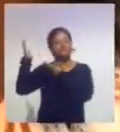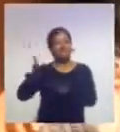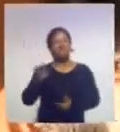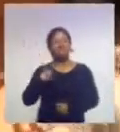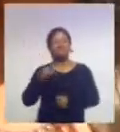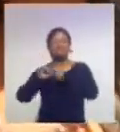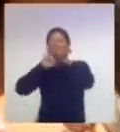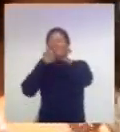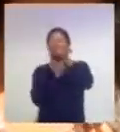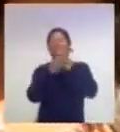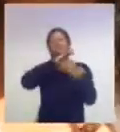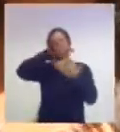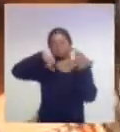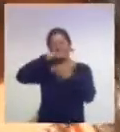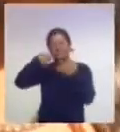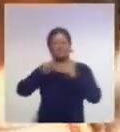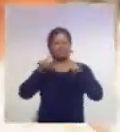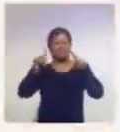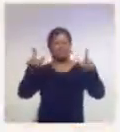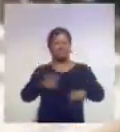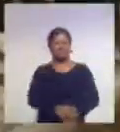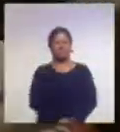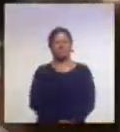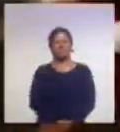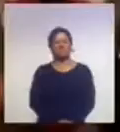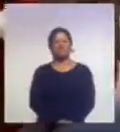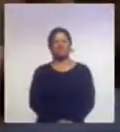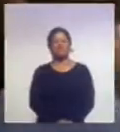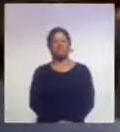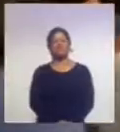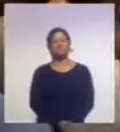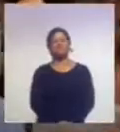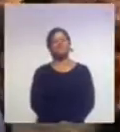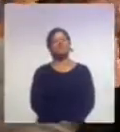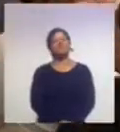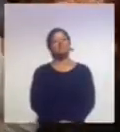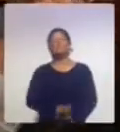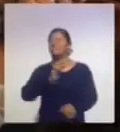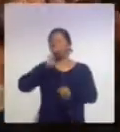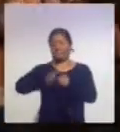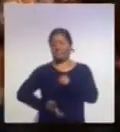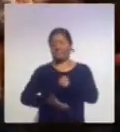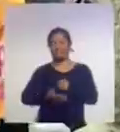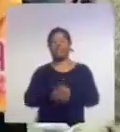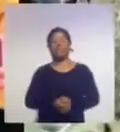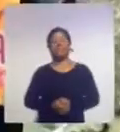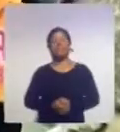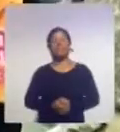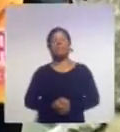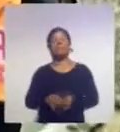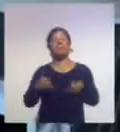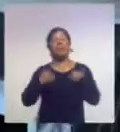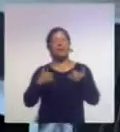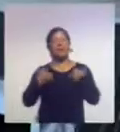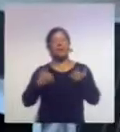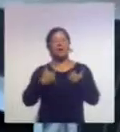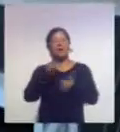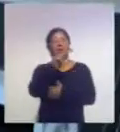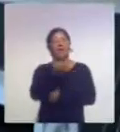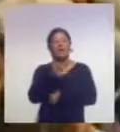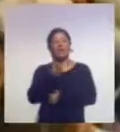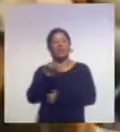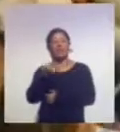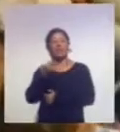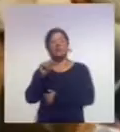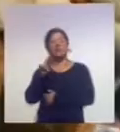para todos, ¿no? Para todos Tlaxcala. Para cerrar con broche de oro, los chicos Aventura se apoderaron del